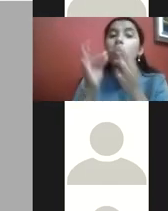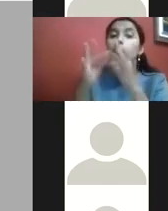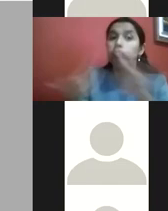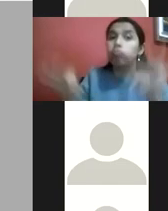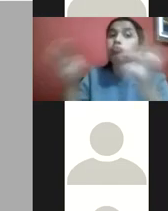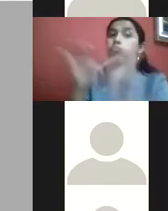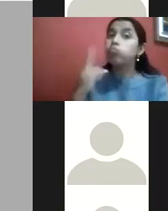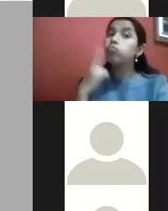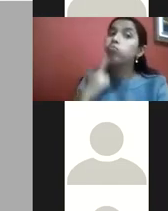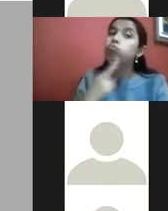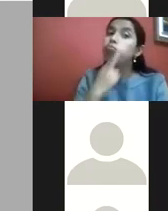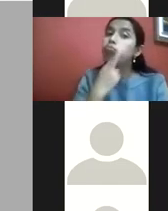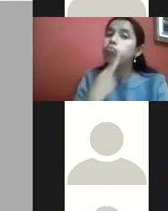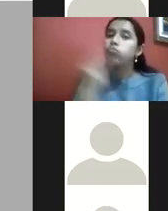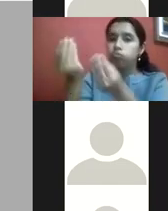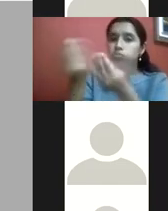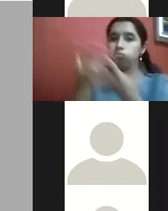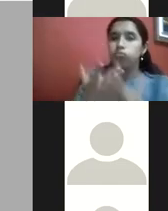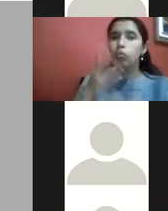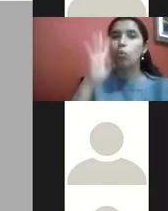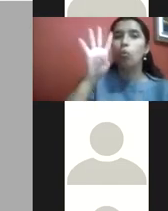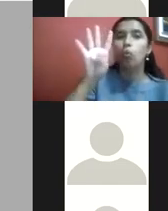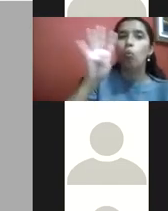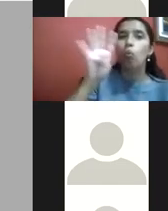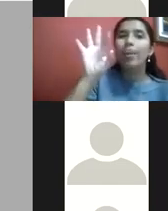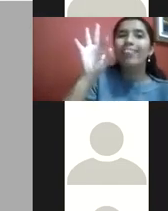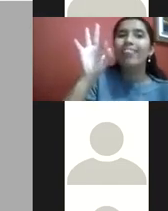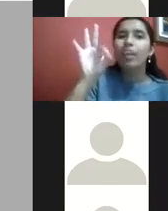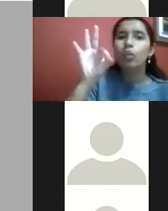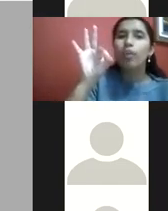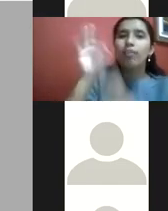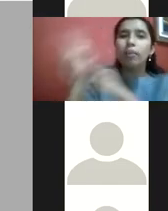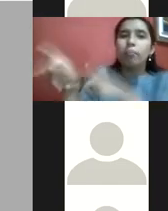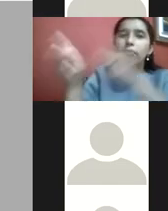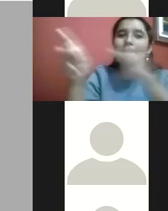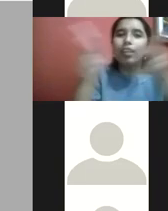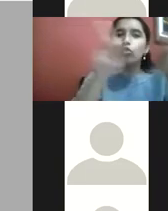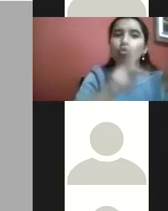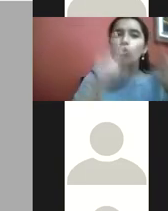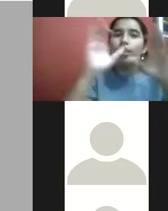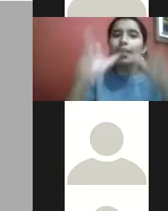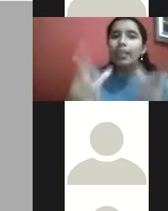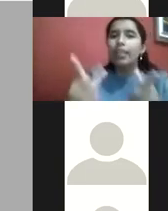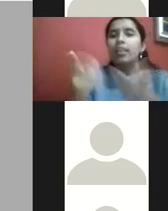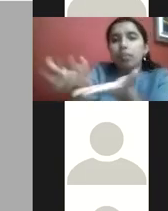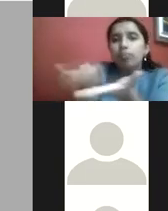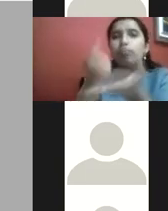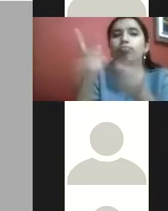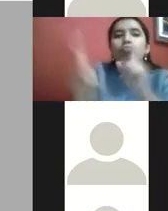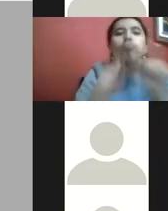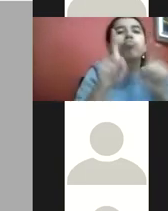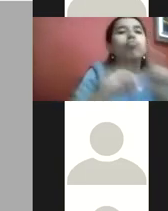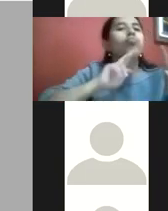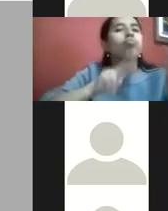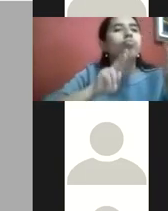se recogieron datos de 49 clientes. Entonces, hasta este primer punto, lo que tenemos